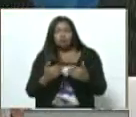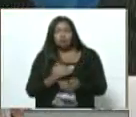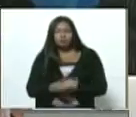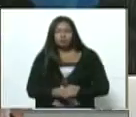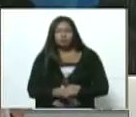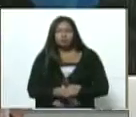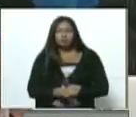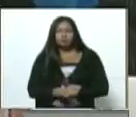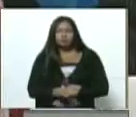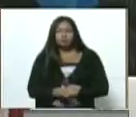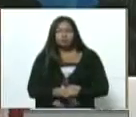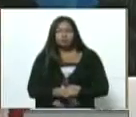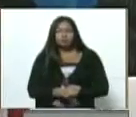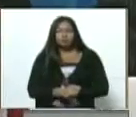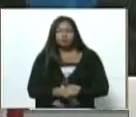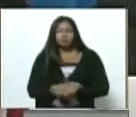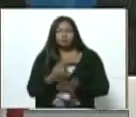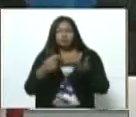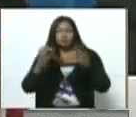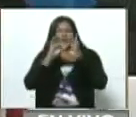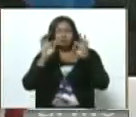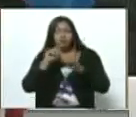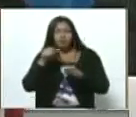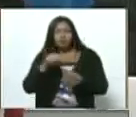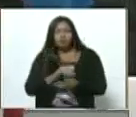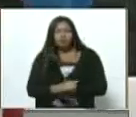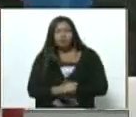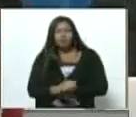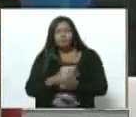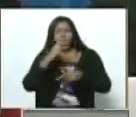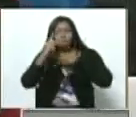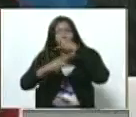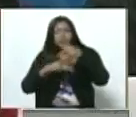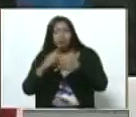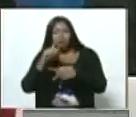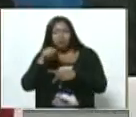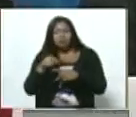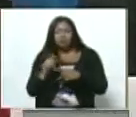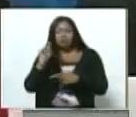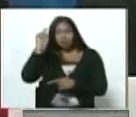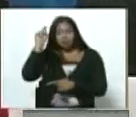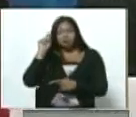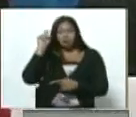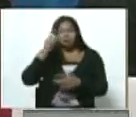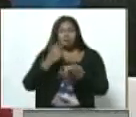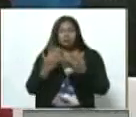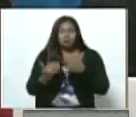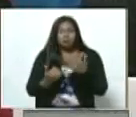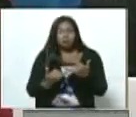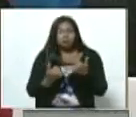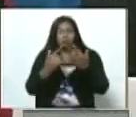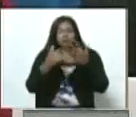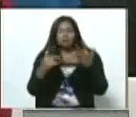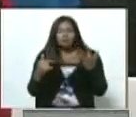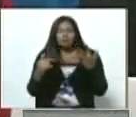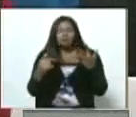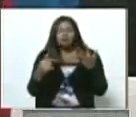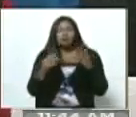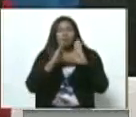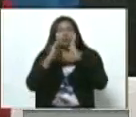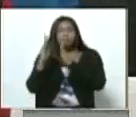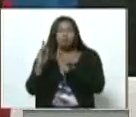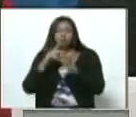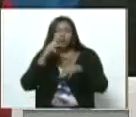de distintas maneras y por políticos que somos los diputados de distintas organizaciones políticas que